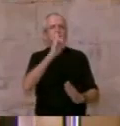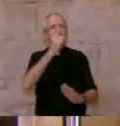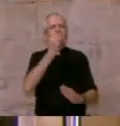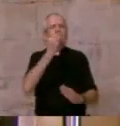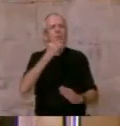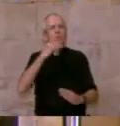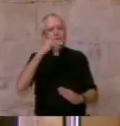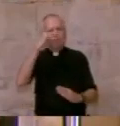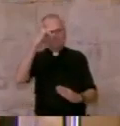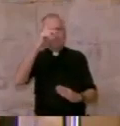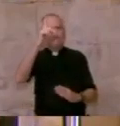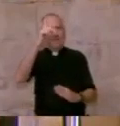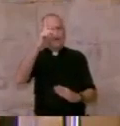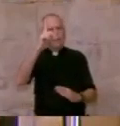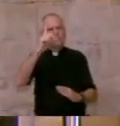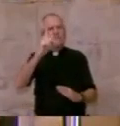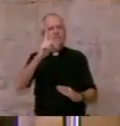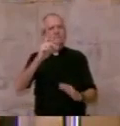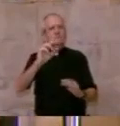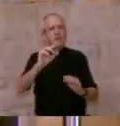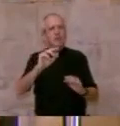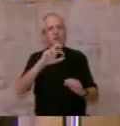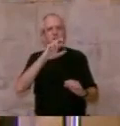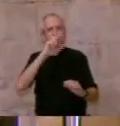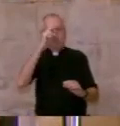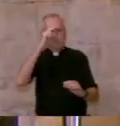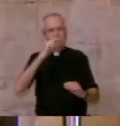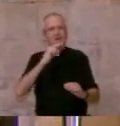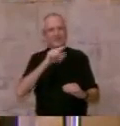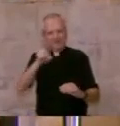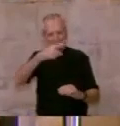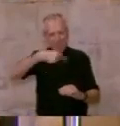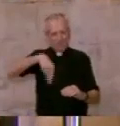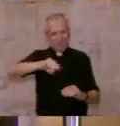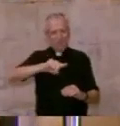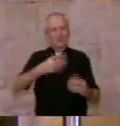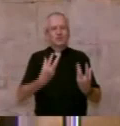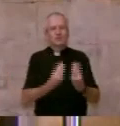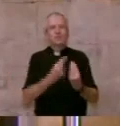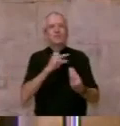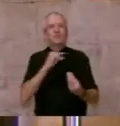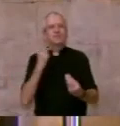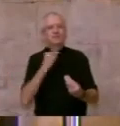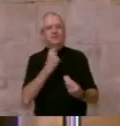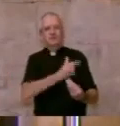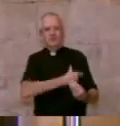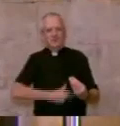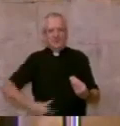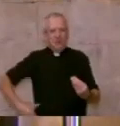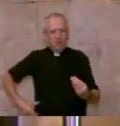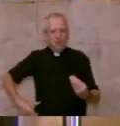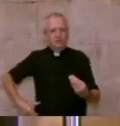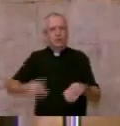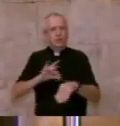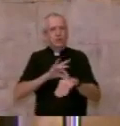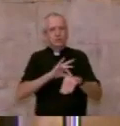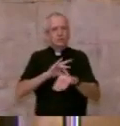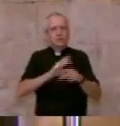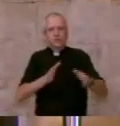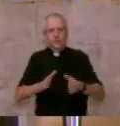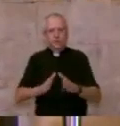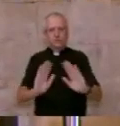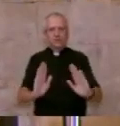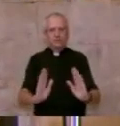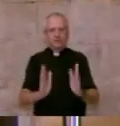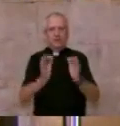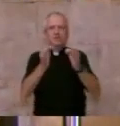buen padre, ayudado de sus presbíteros y diáconos, lo guíe por el camino de la salvación